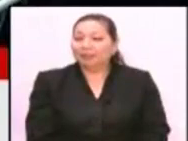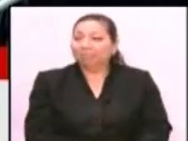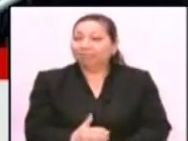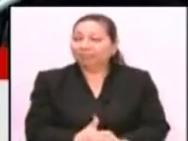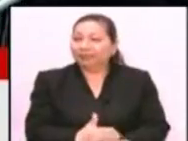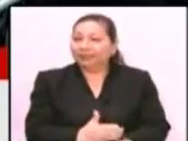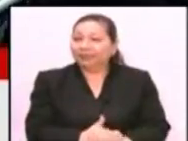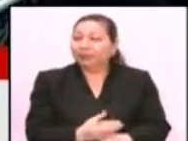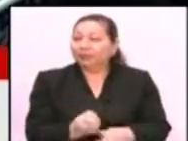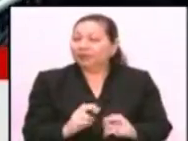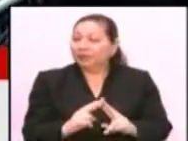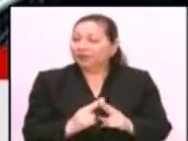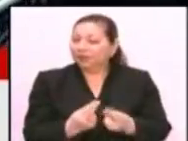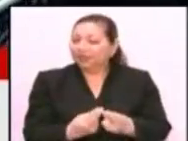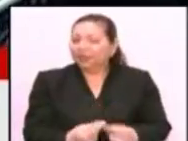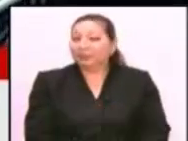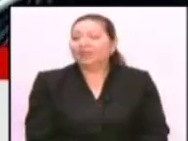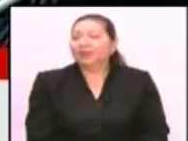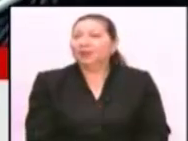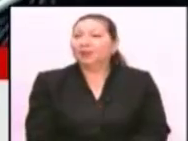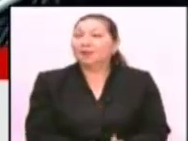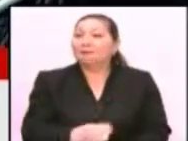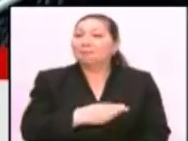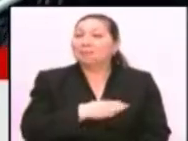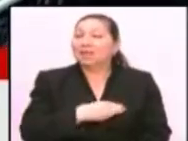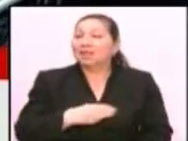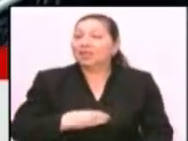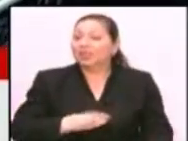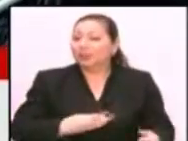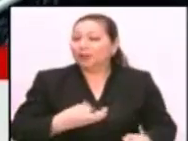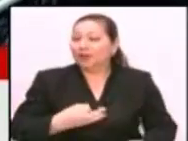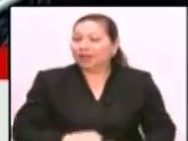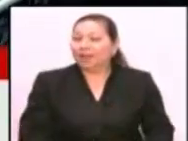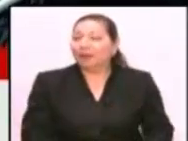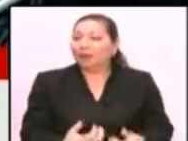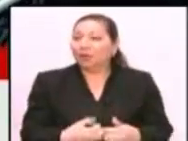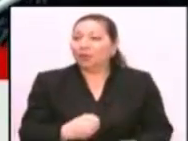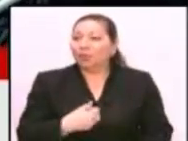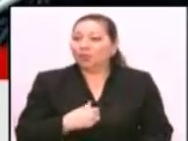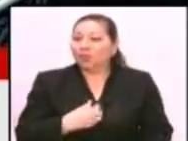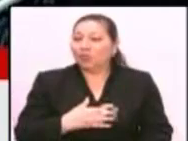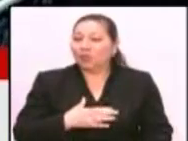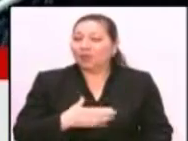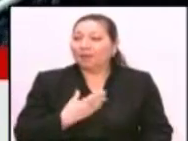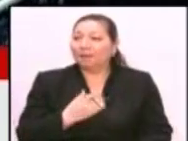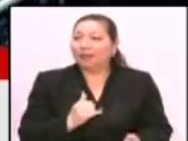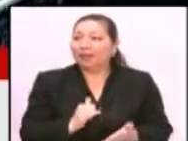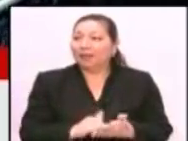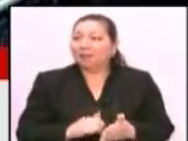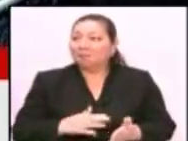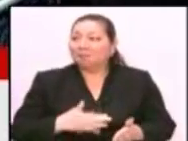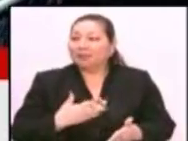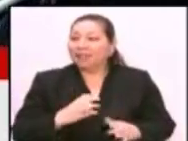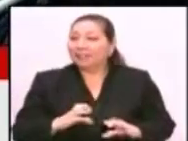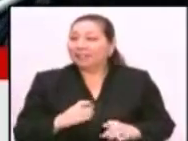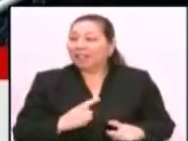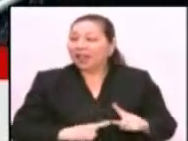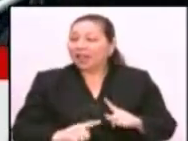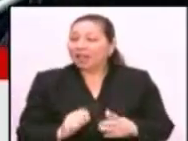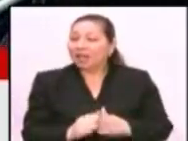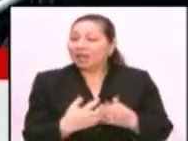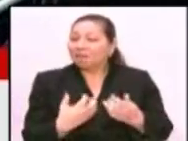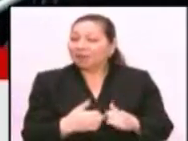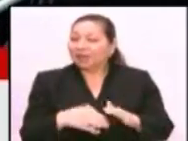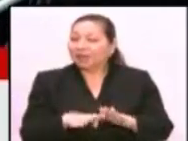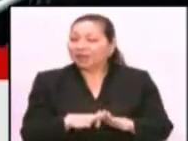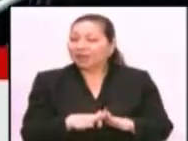Lancier tuvimos muchas reuniones con el ministro de Justicia, que llamó a los empresarios para que se pudiera hacer algo a través de la